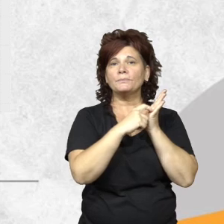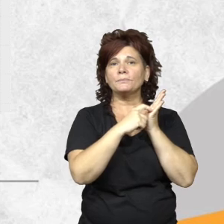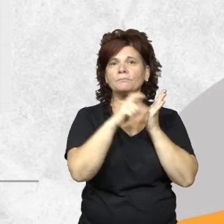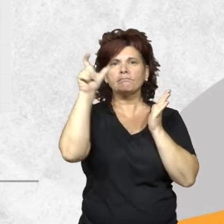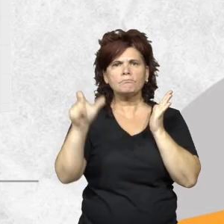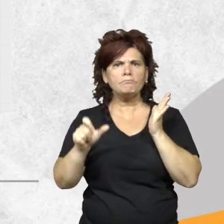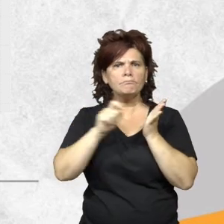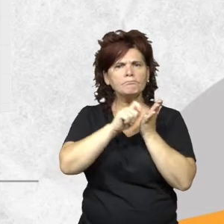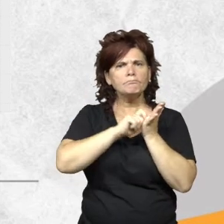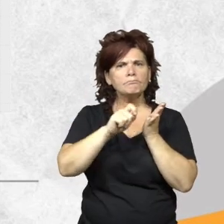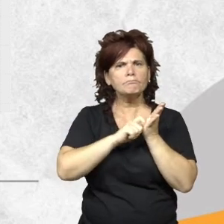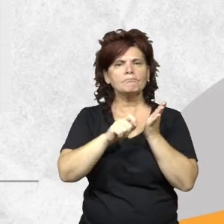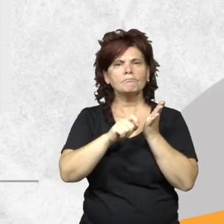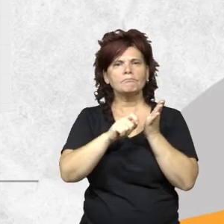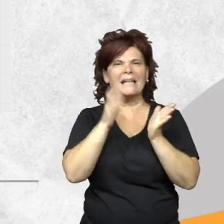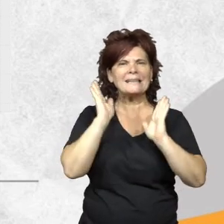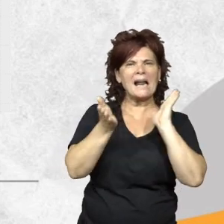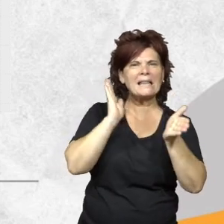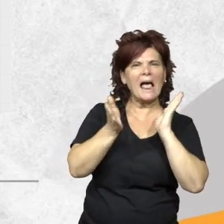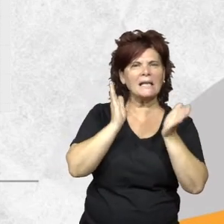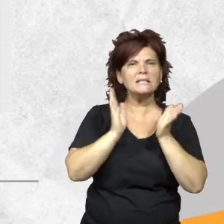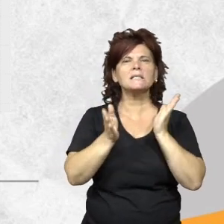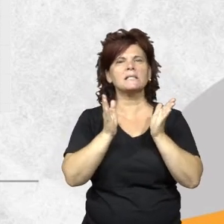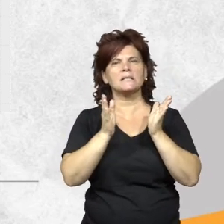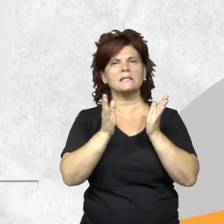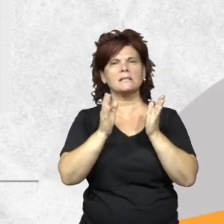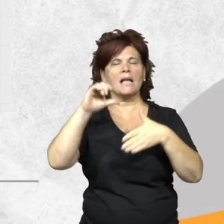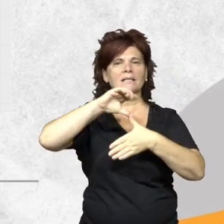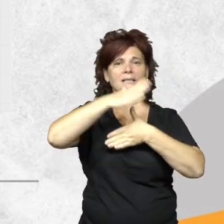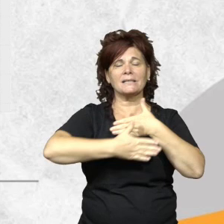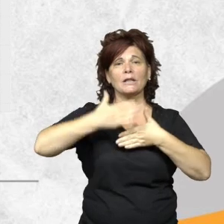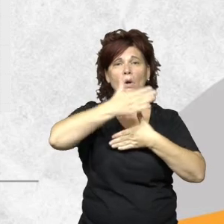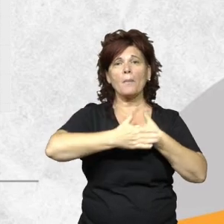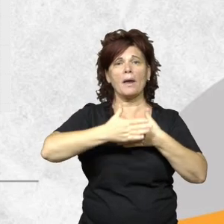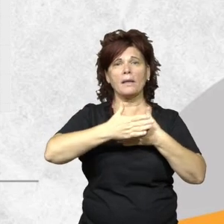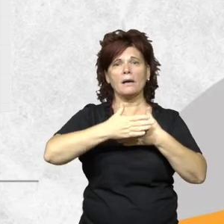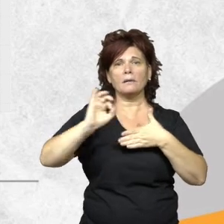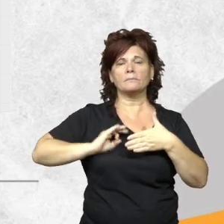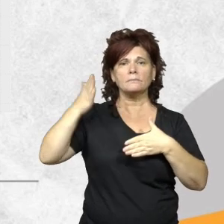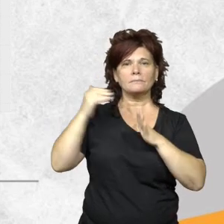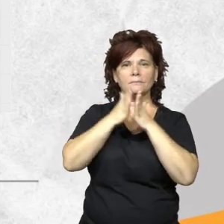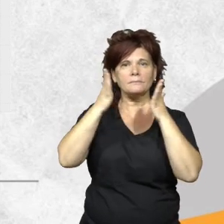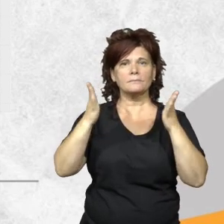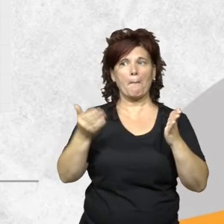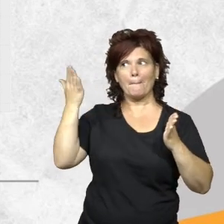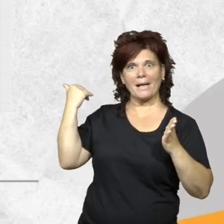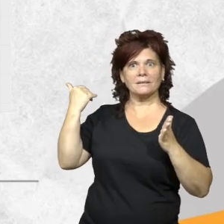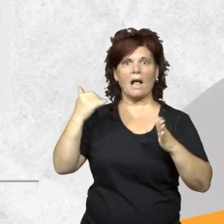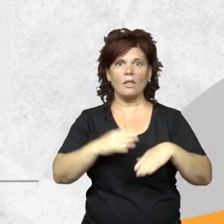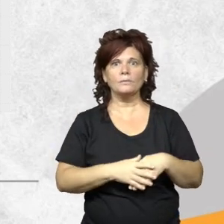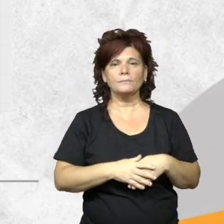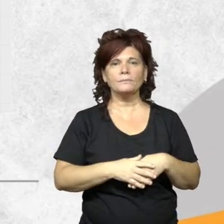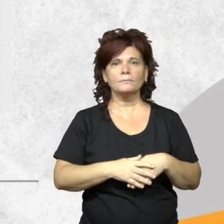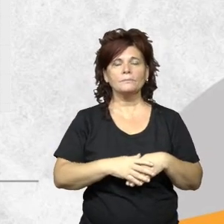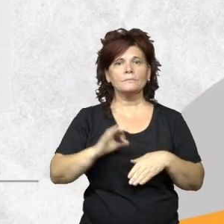más importante tratadista civilista centroamericano del siglo pasado. Desde el siglo